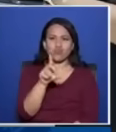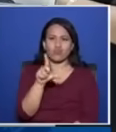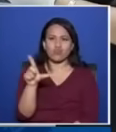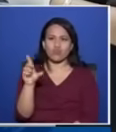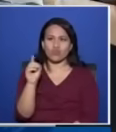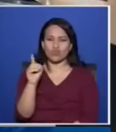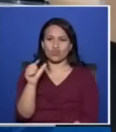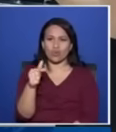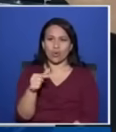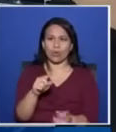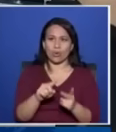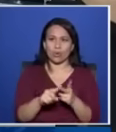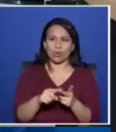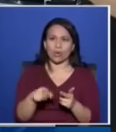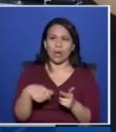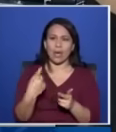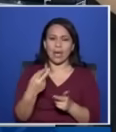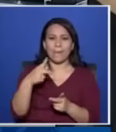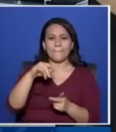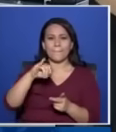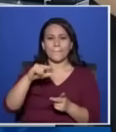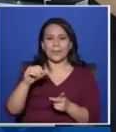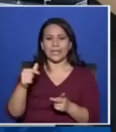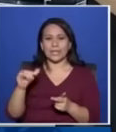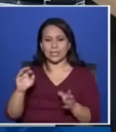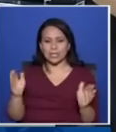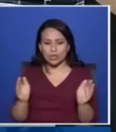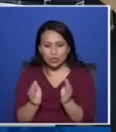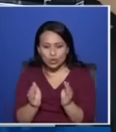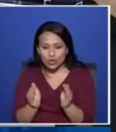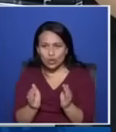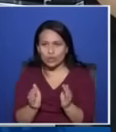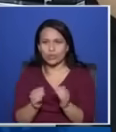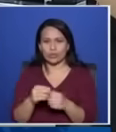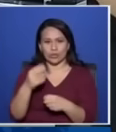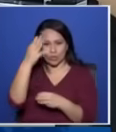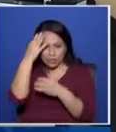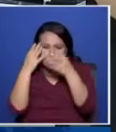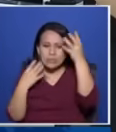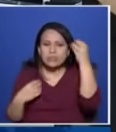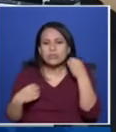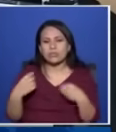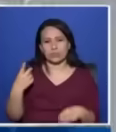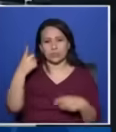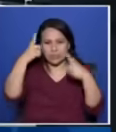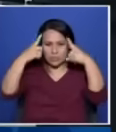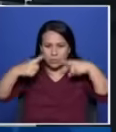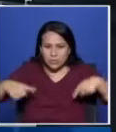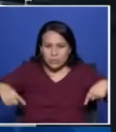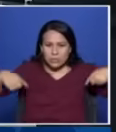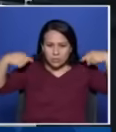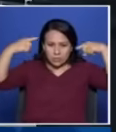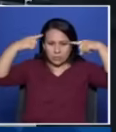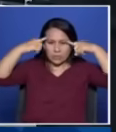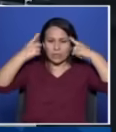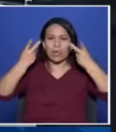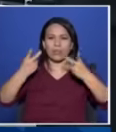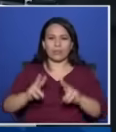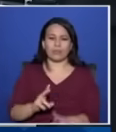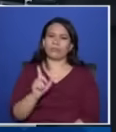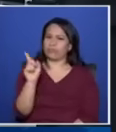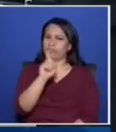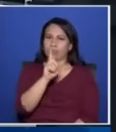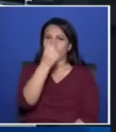los Dachshund, los Pekineses, los Shih Tzu, los Lhasa Apso. Todas estas razas deben